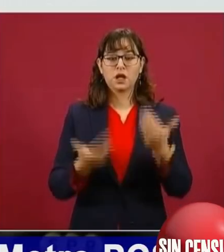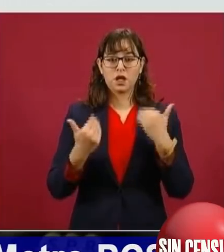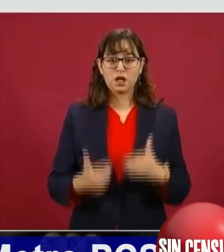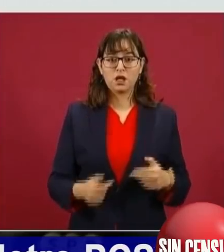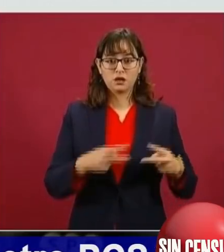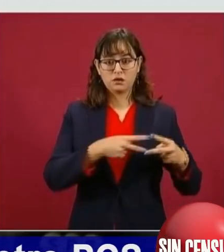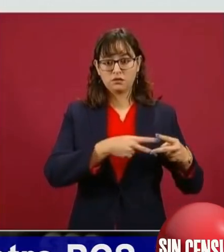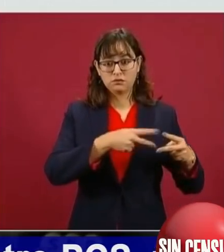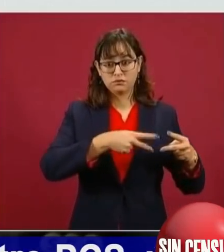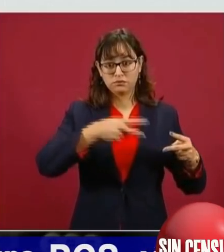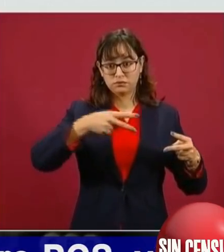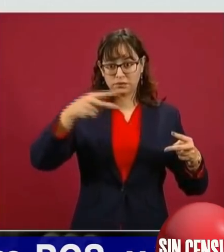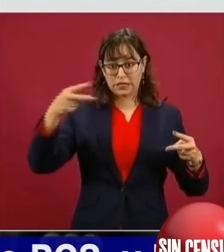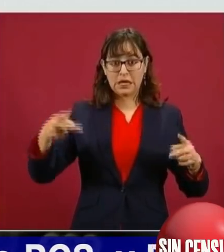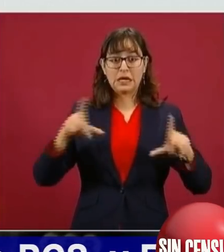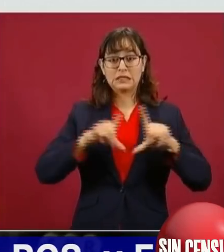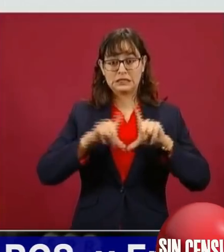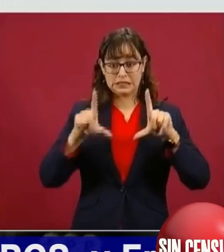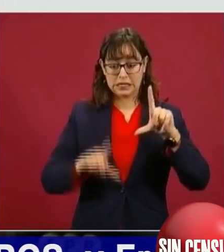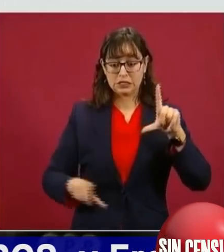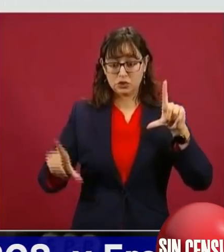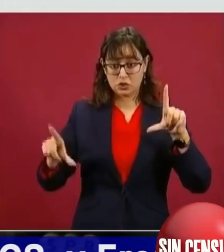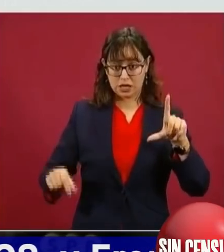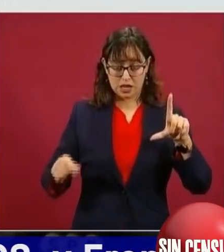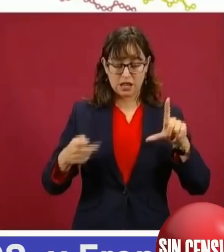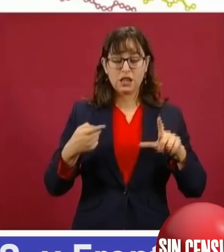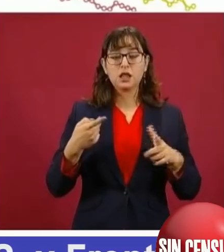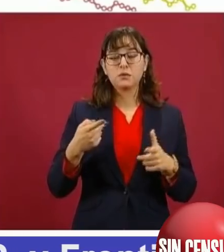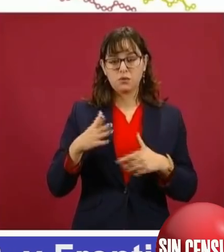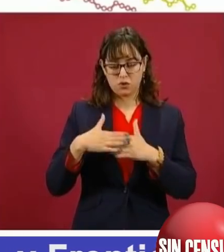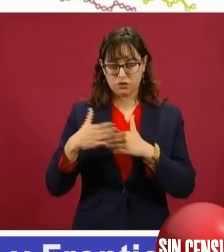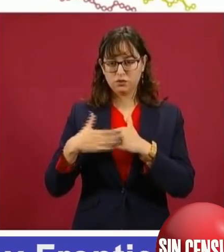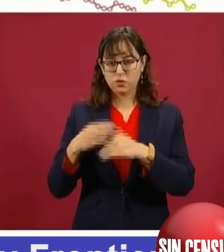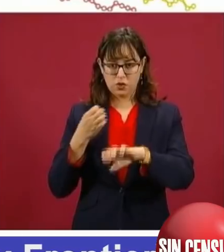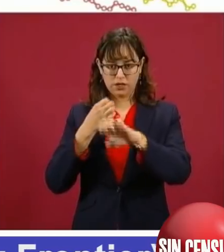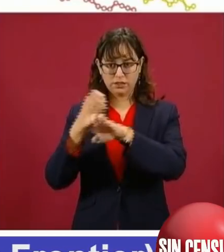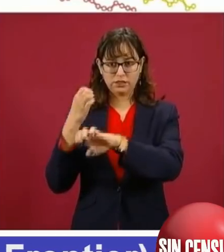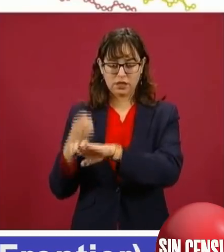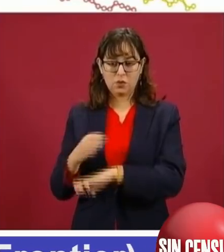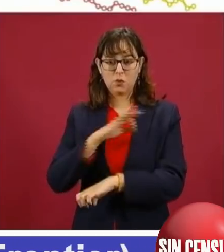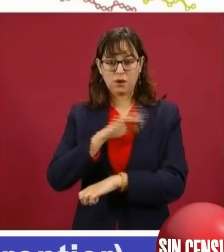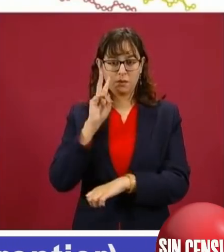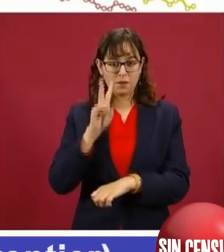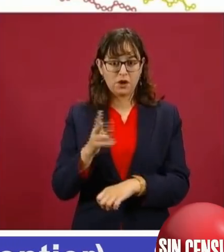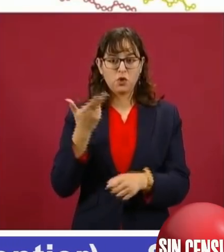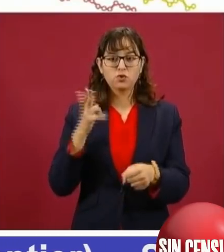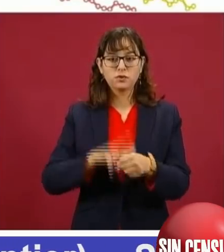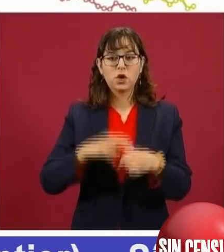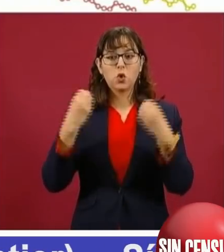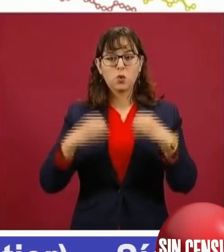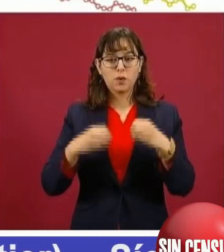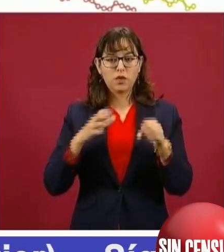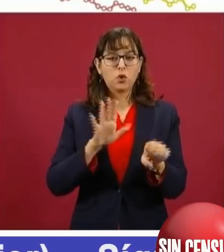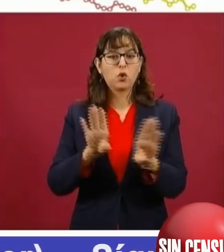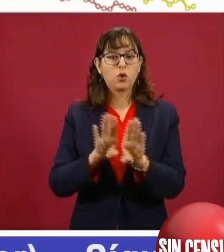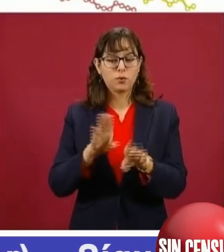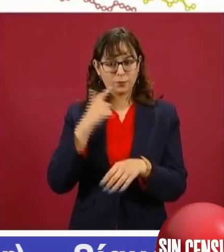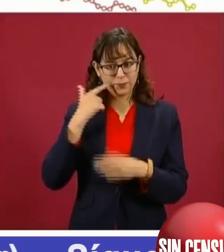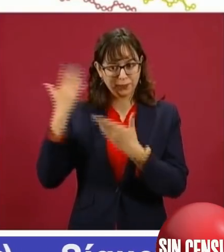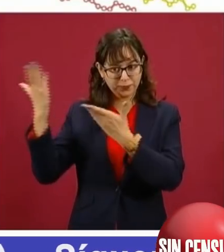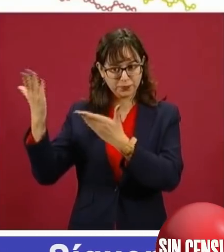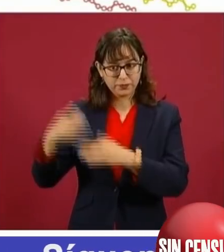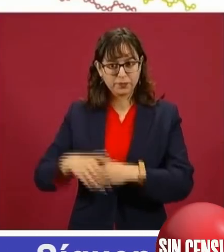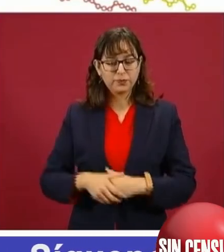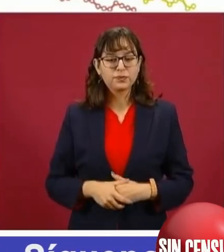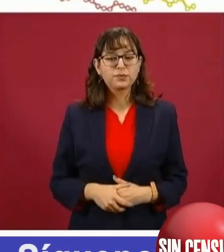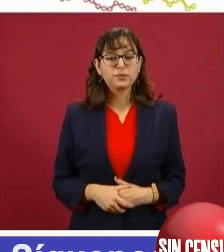también se verá en 32 parecidas, pero para cada entidad federativa, lo que vemos es la ocupación hospitalaria. La idea es la misma, solo tengan en cuenta